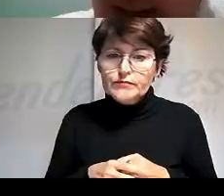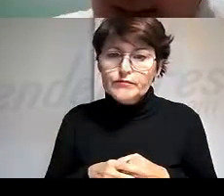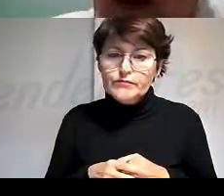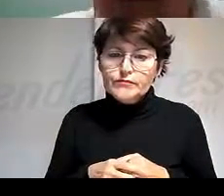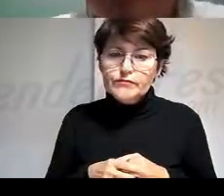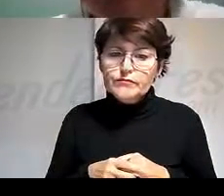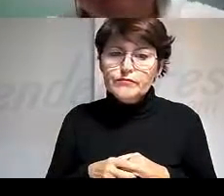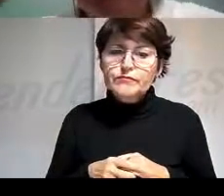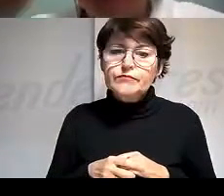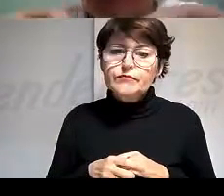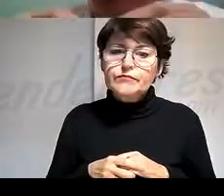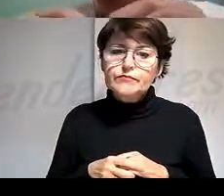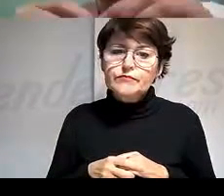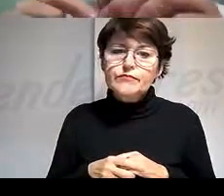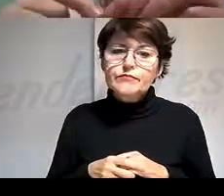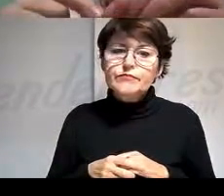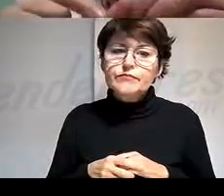bacterias adecuadas y